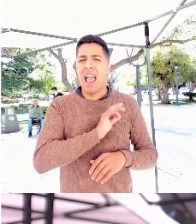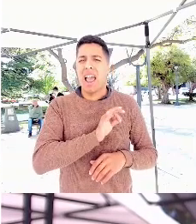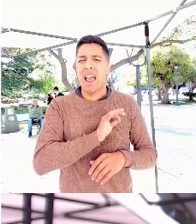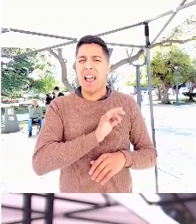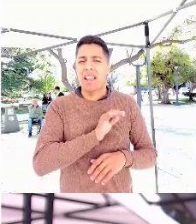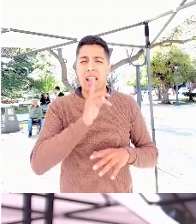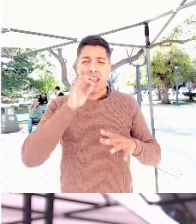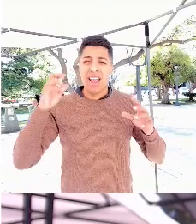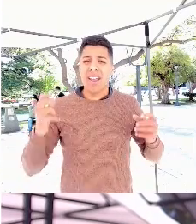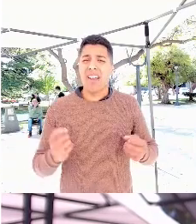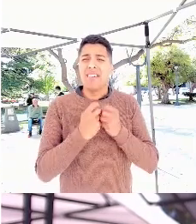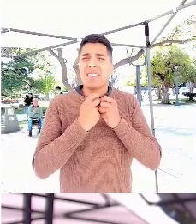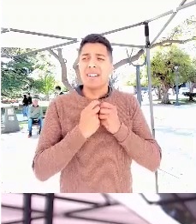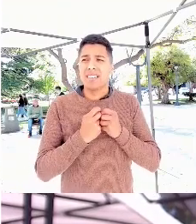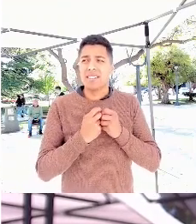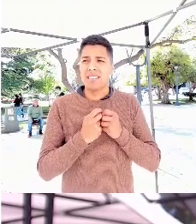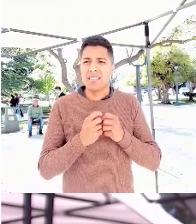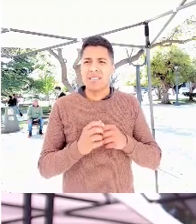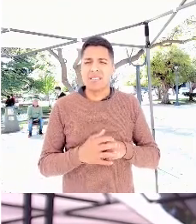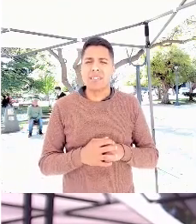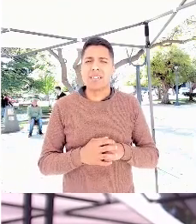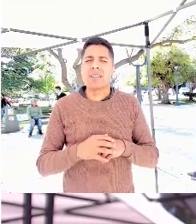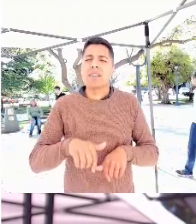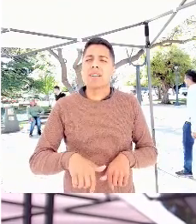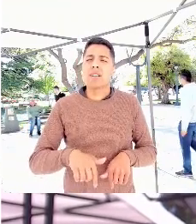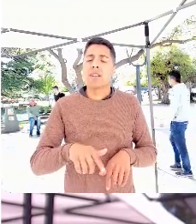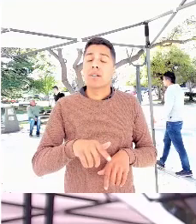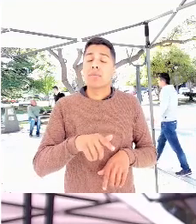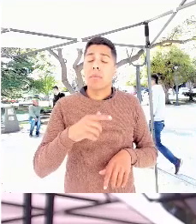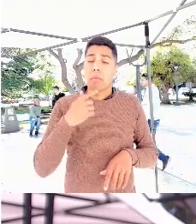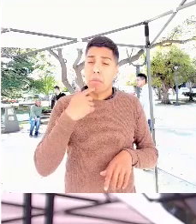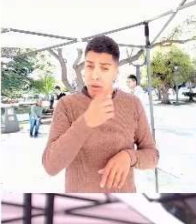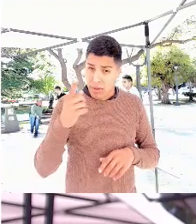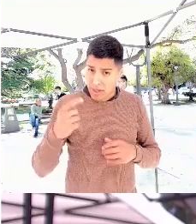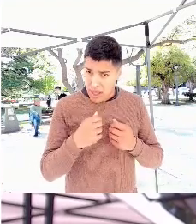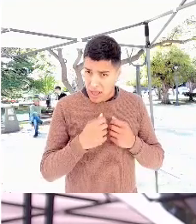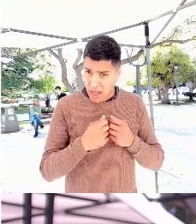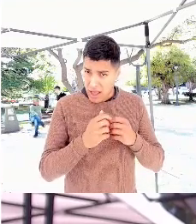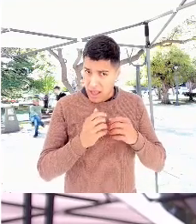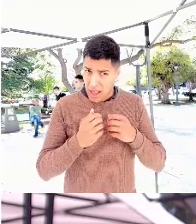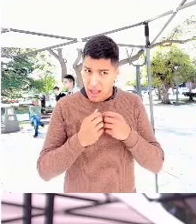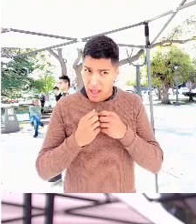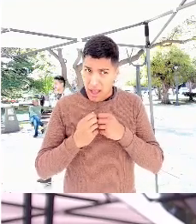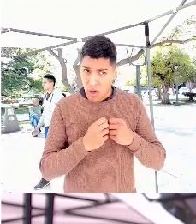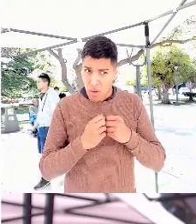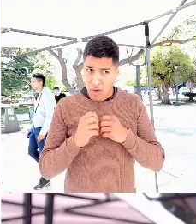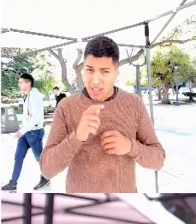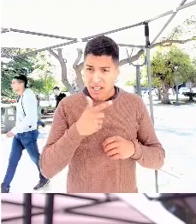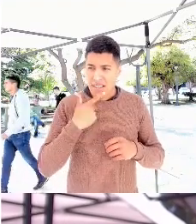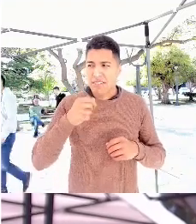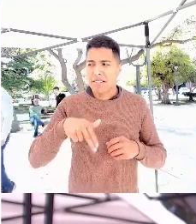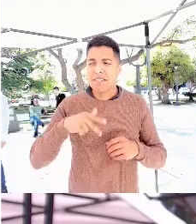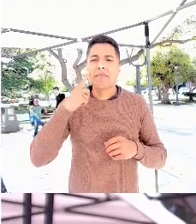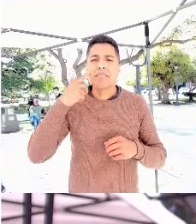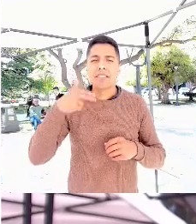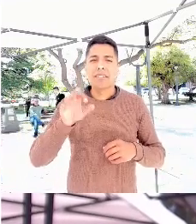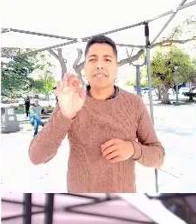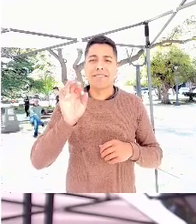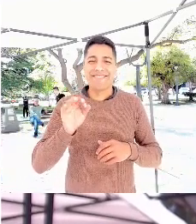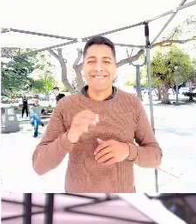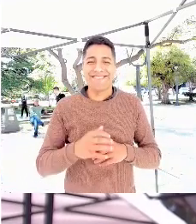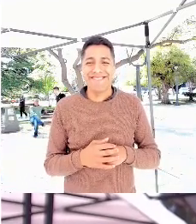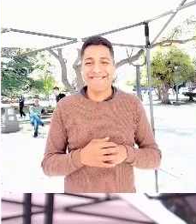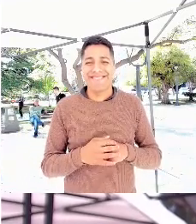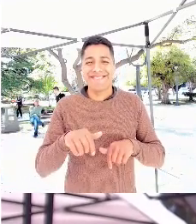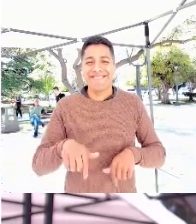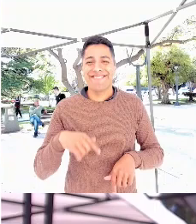aniversario del Hospital Español. A consideración del cuerpo, la moción de la concejal Santino, quien esté por la afirmativa,